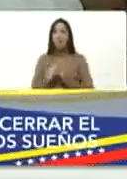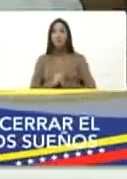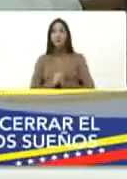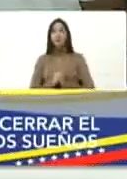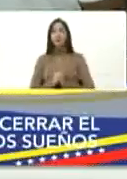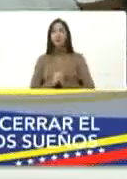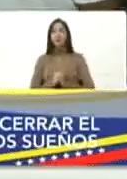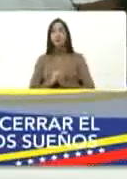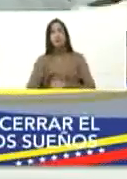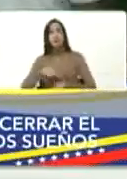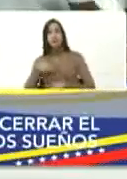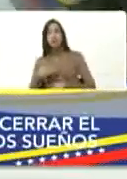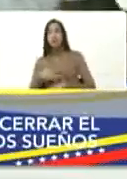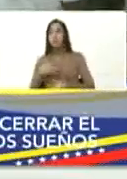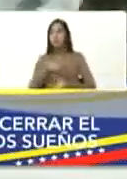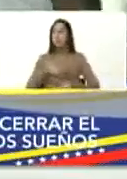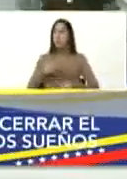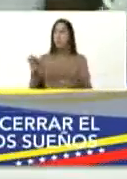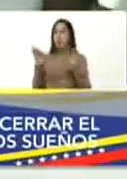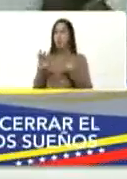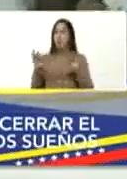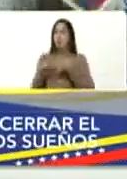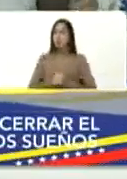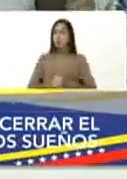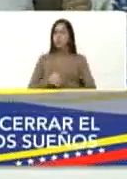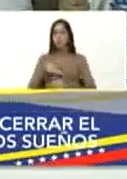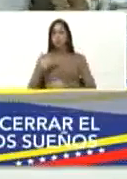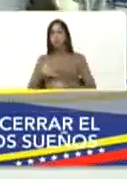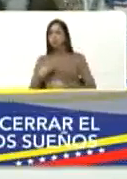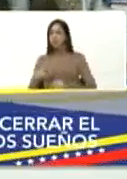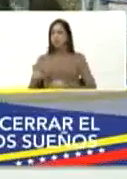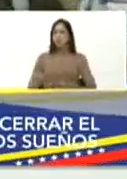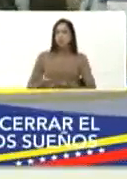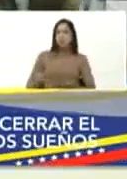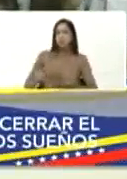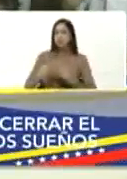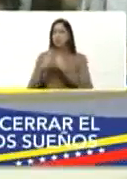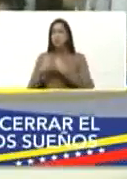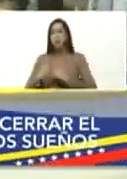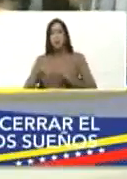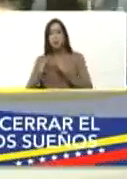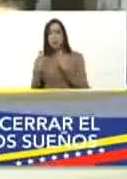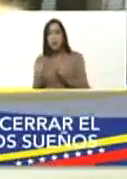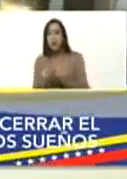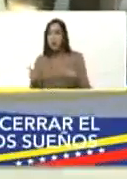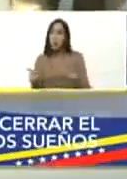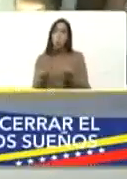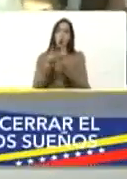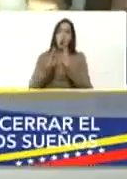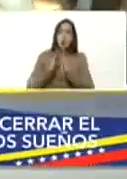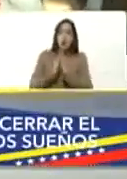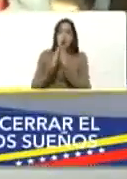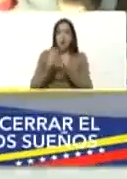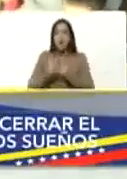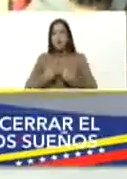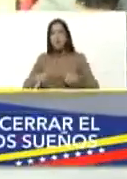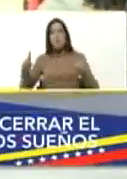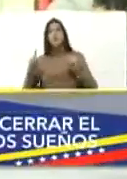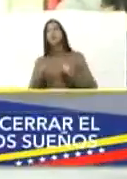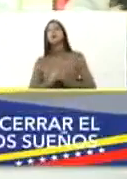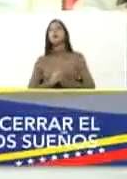te sentías totalmente cómoda, porque bueno, uno siente que incomoda al familiar, aunque la familia es sagrada y la familia se